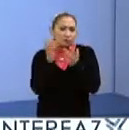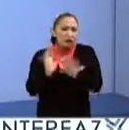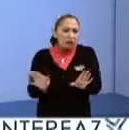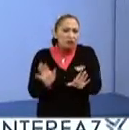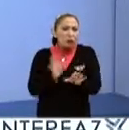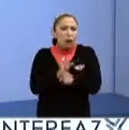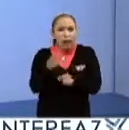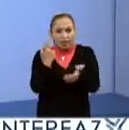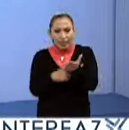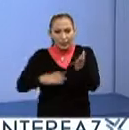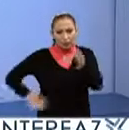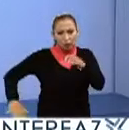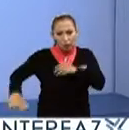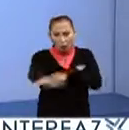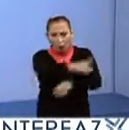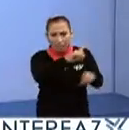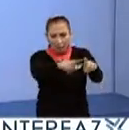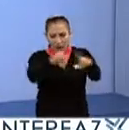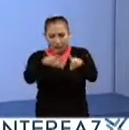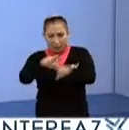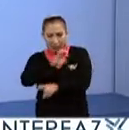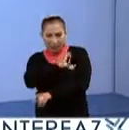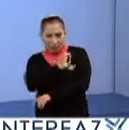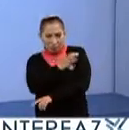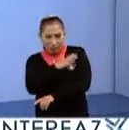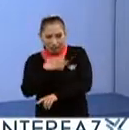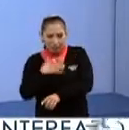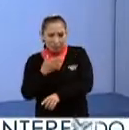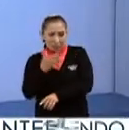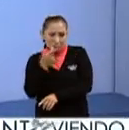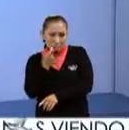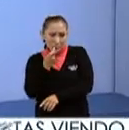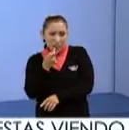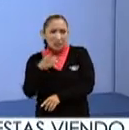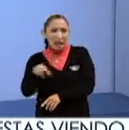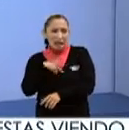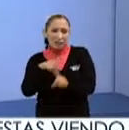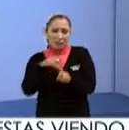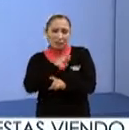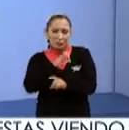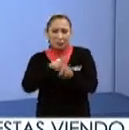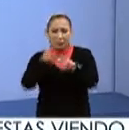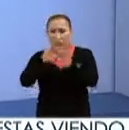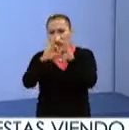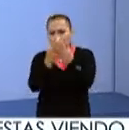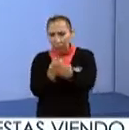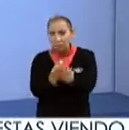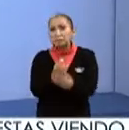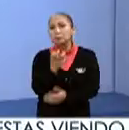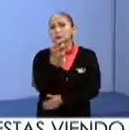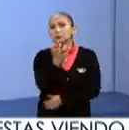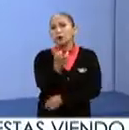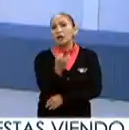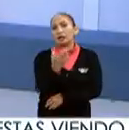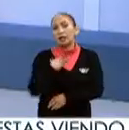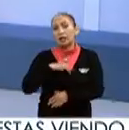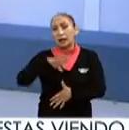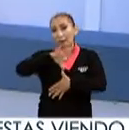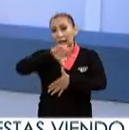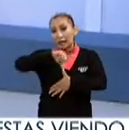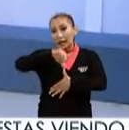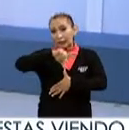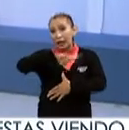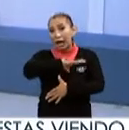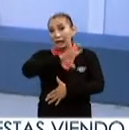independientemente de que dentro de esta castellanización se han derivado muchas variantes de español en América Latina. Precisamente en América